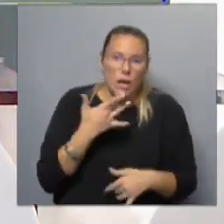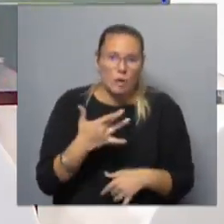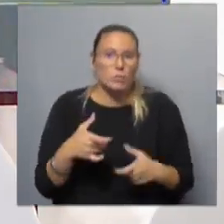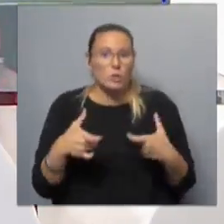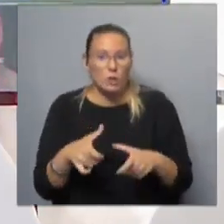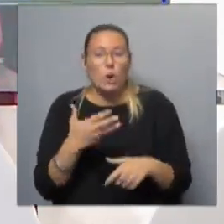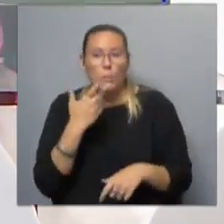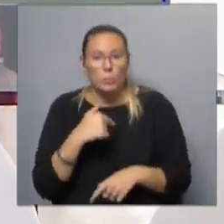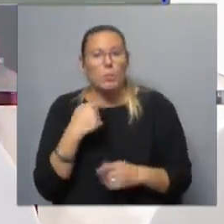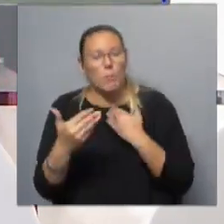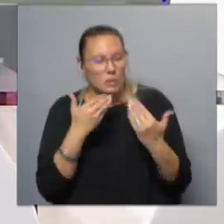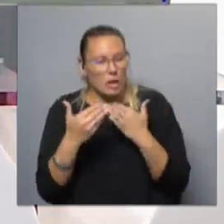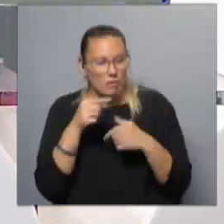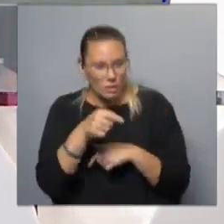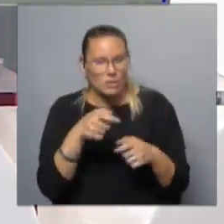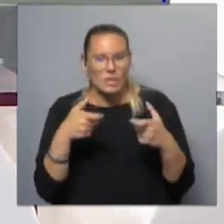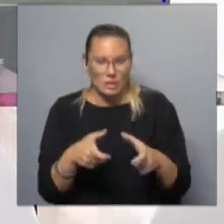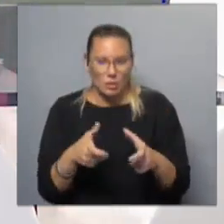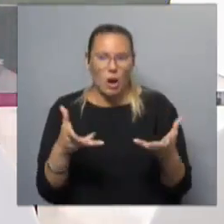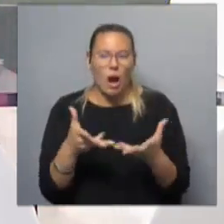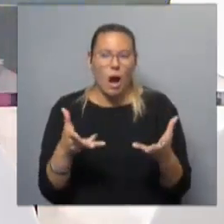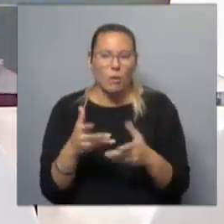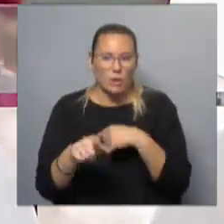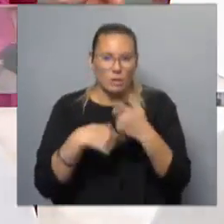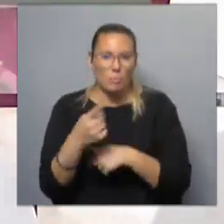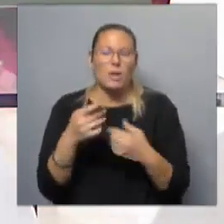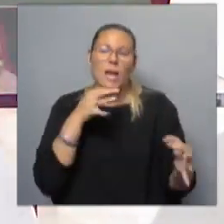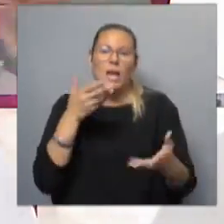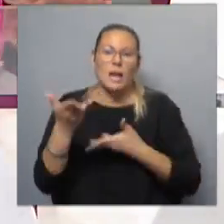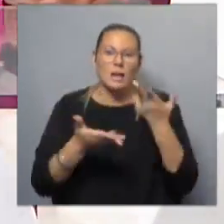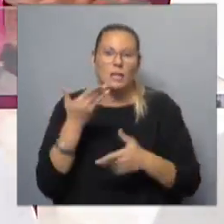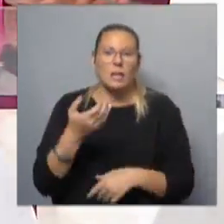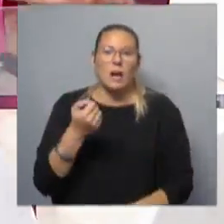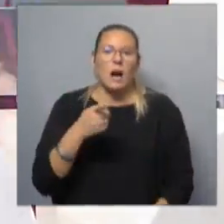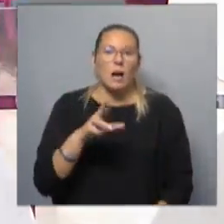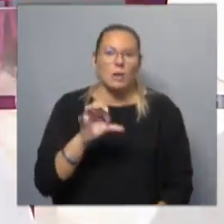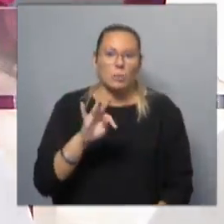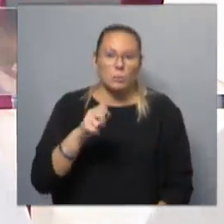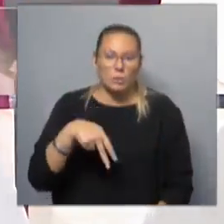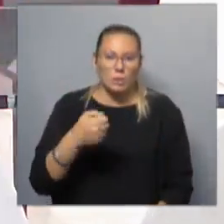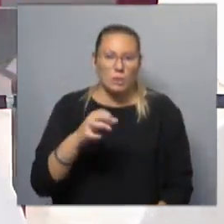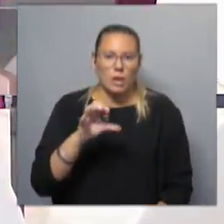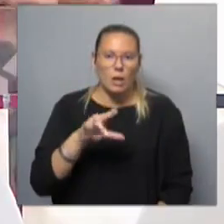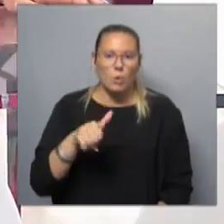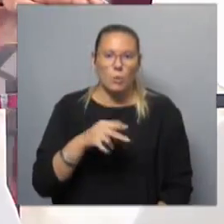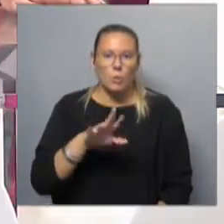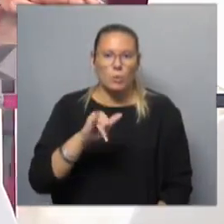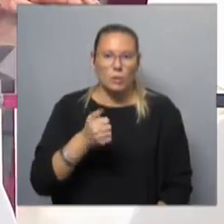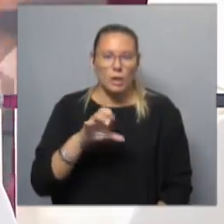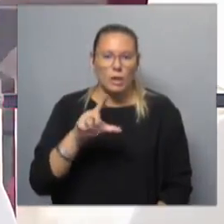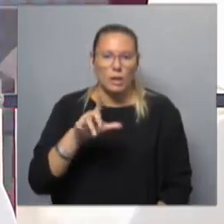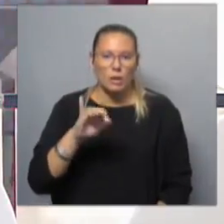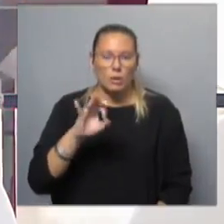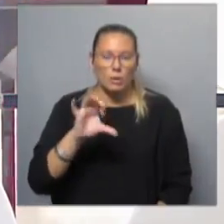Disco. Me gustó y vamos a estar hablando con ellas de ese disco. Ahora, después de que toquen el primer tema, son Agustina Santomauro, Julia Soma y Eloísa